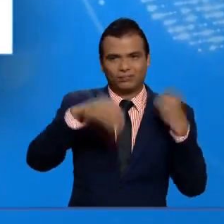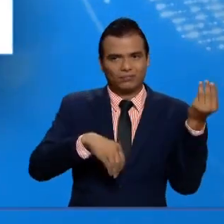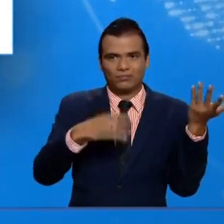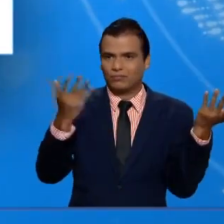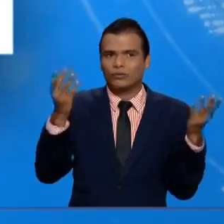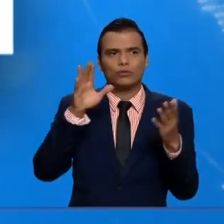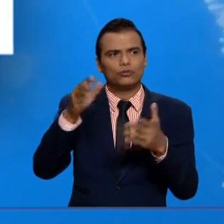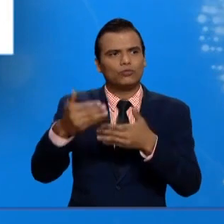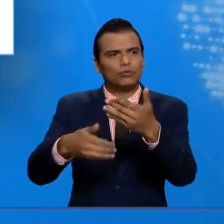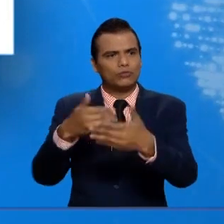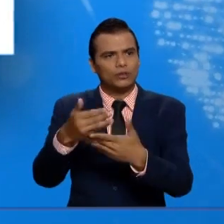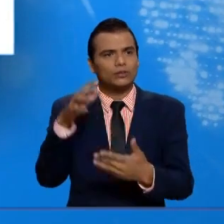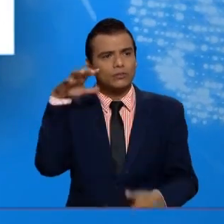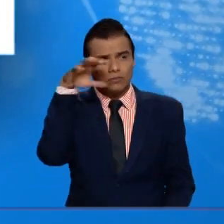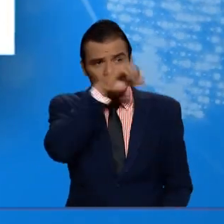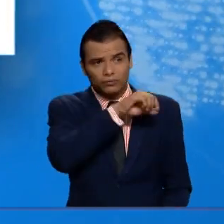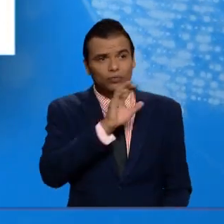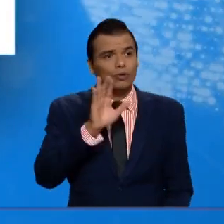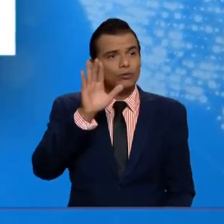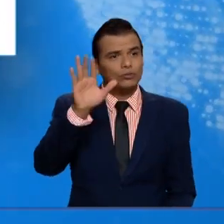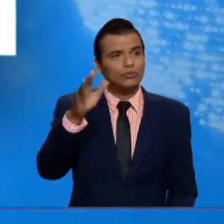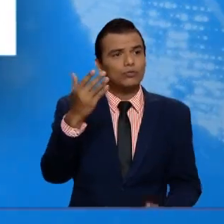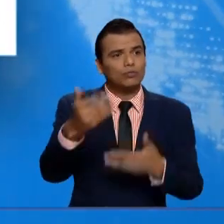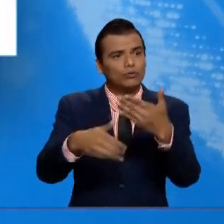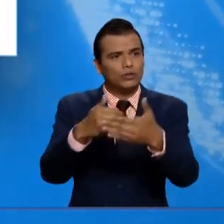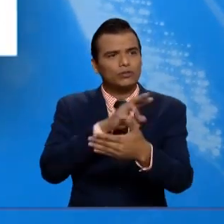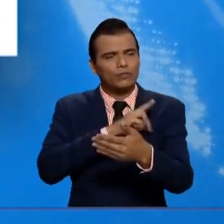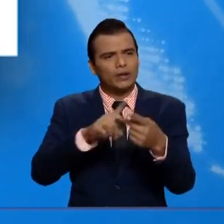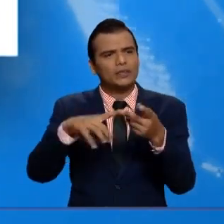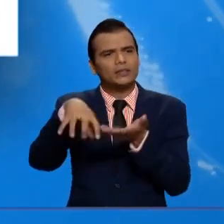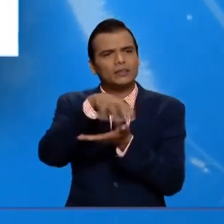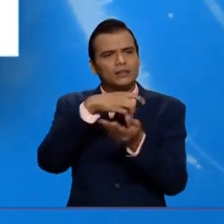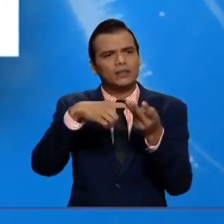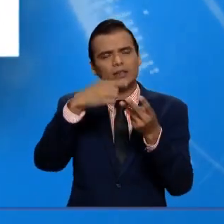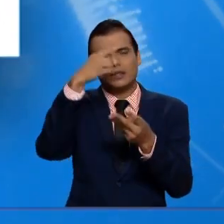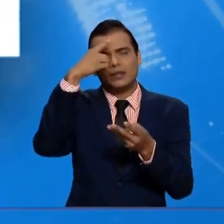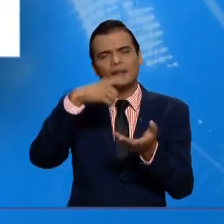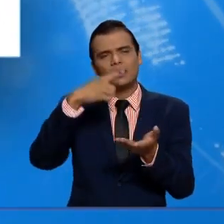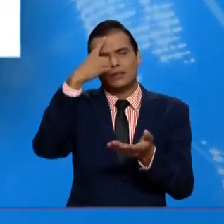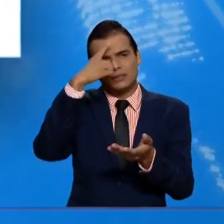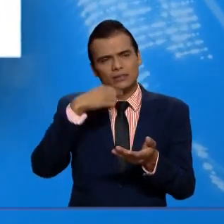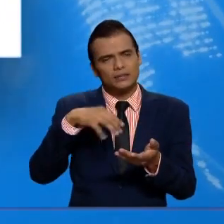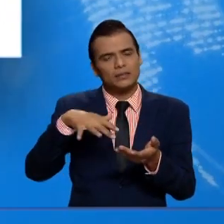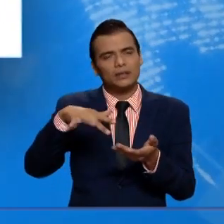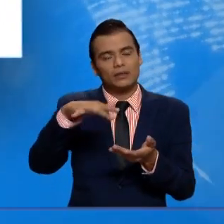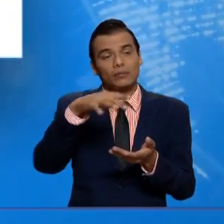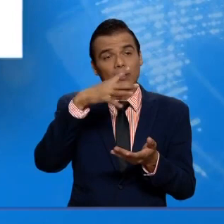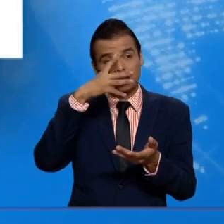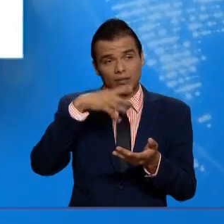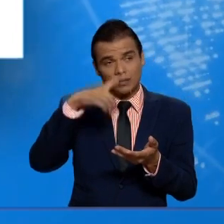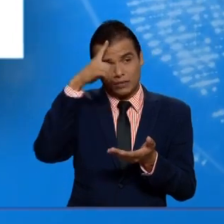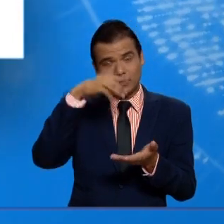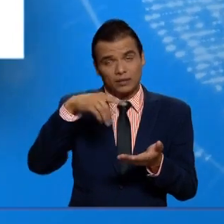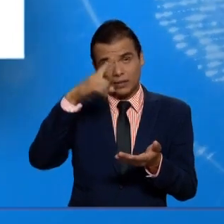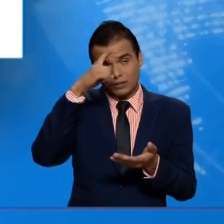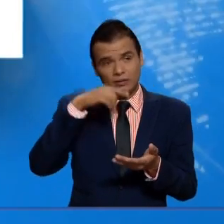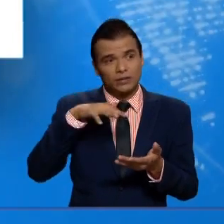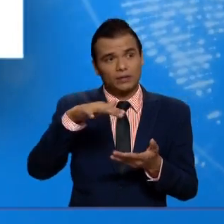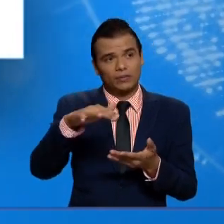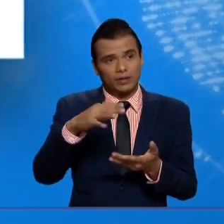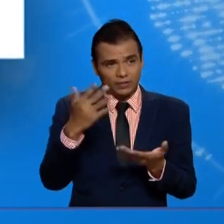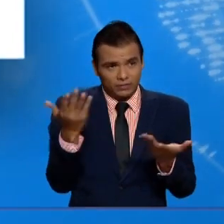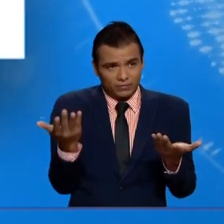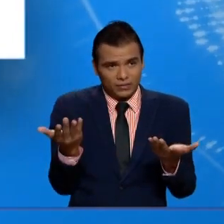elecciones locales. Lo que ha sucedido en el Valle, en Santander, en Santa Marta, es devolver descaradamente la política local a las